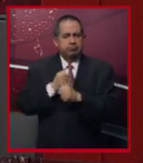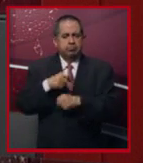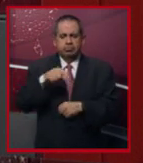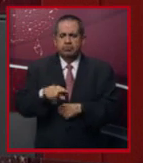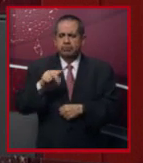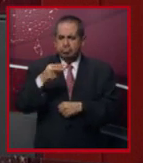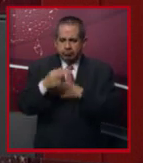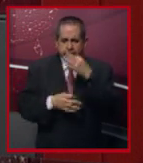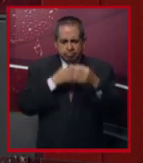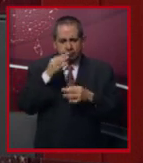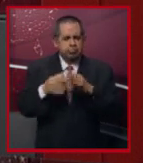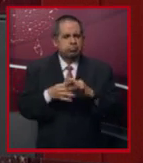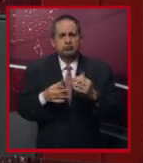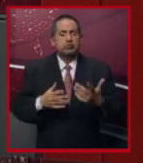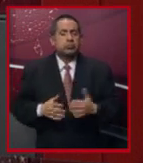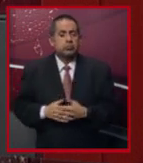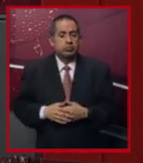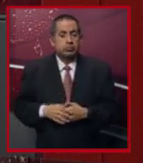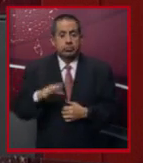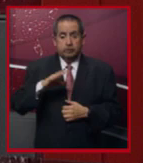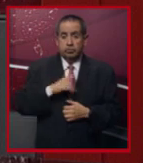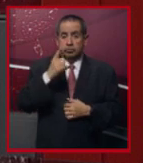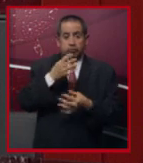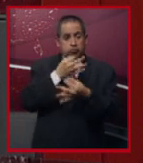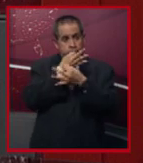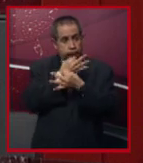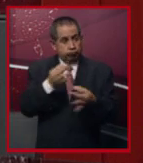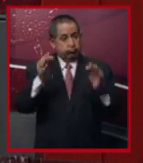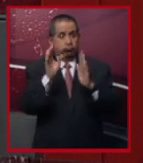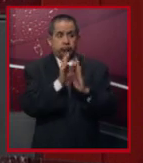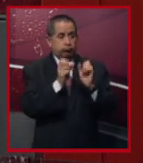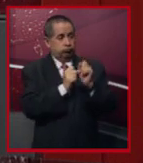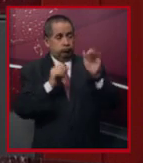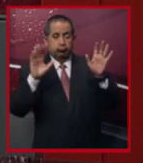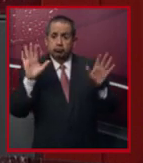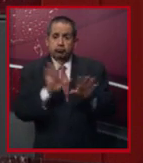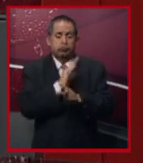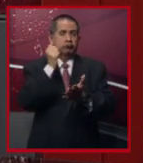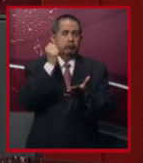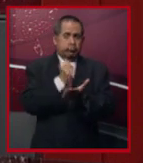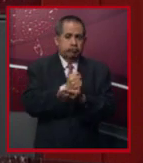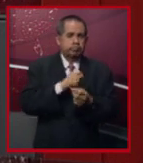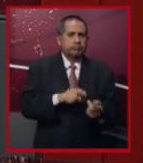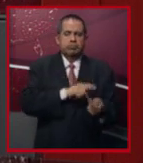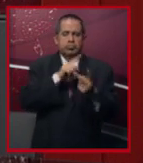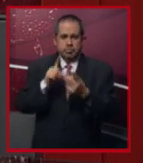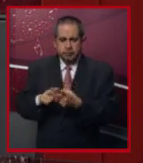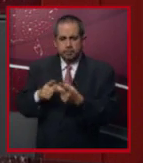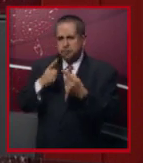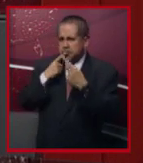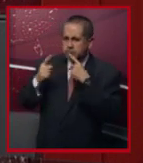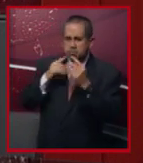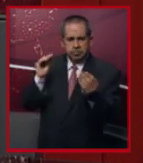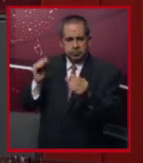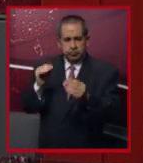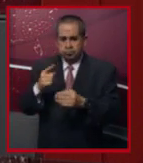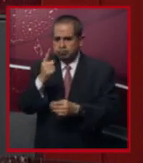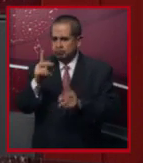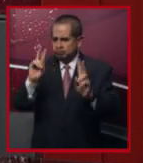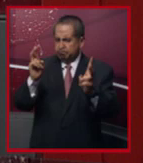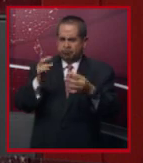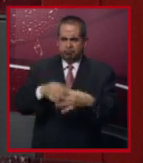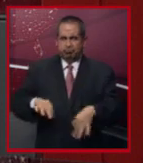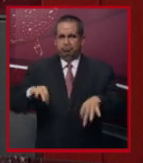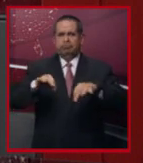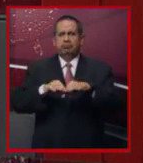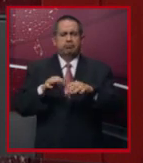del Congreso, toda vez que tuvimos una declaratoria de reforma constitucional y una intensa jornada de debate sobre un tema fundamental